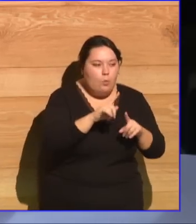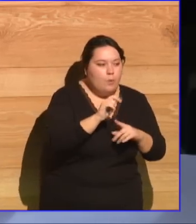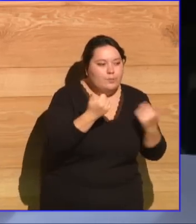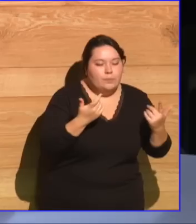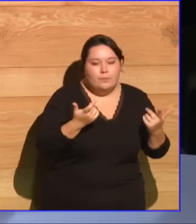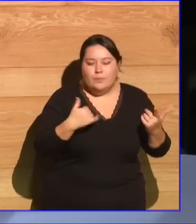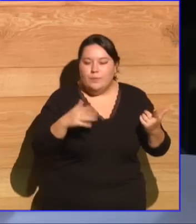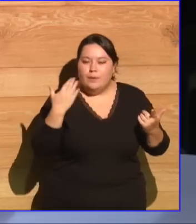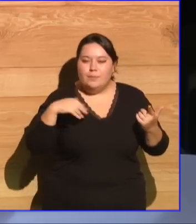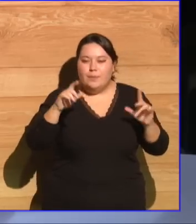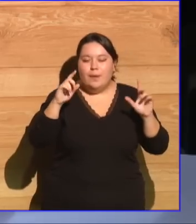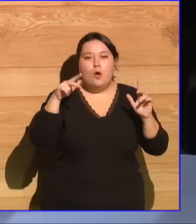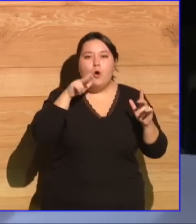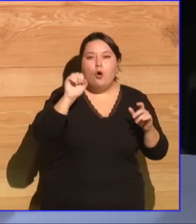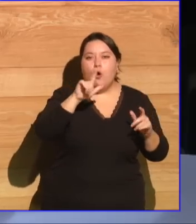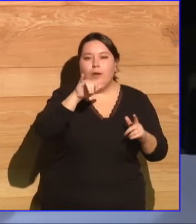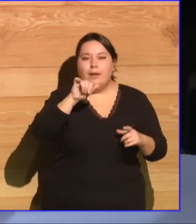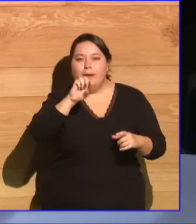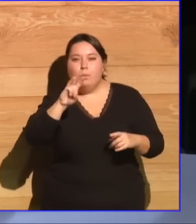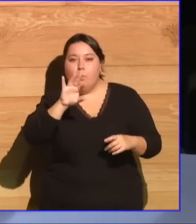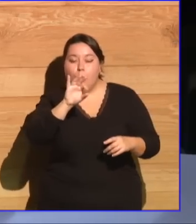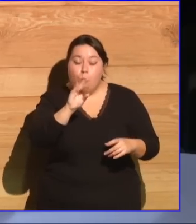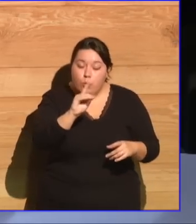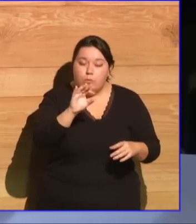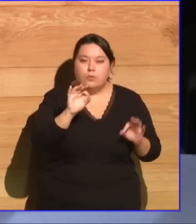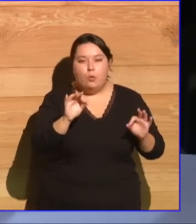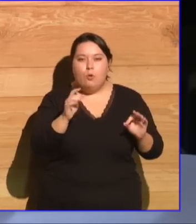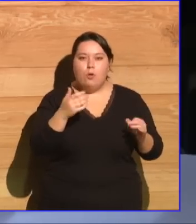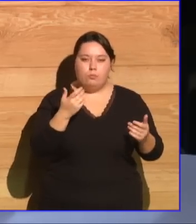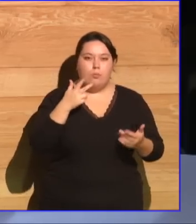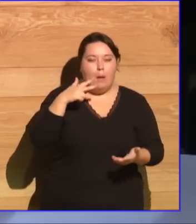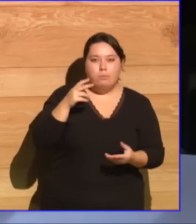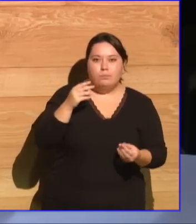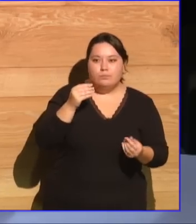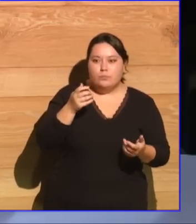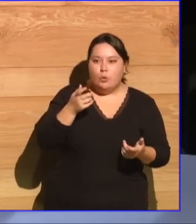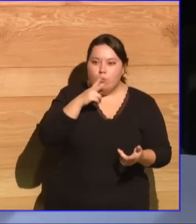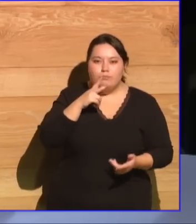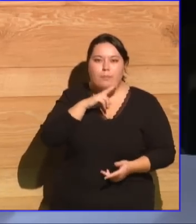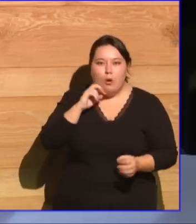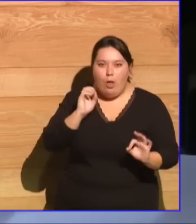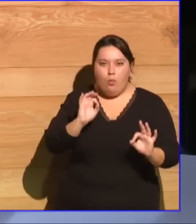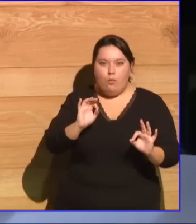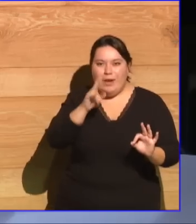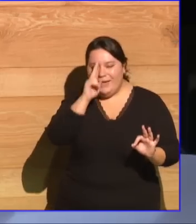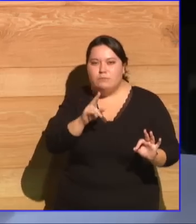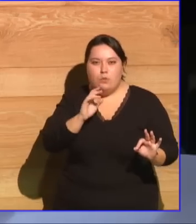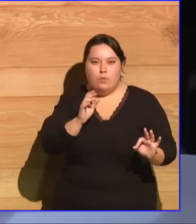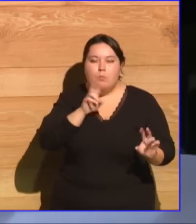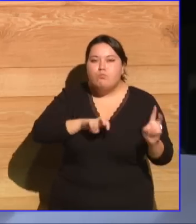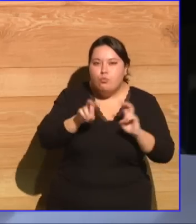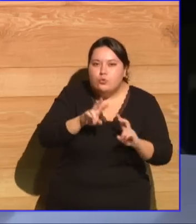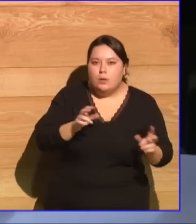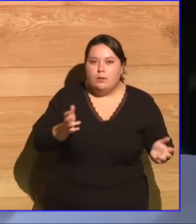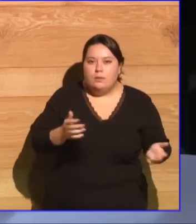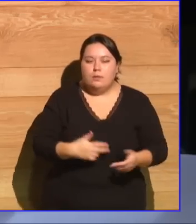Hollywood y de sus grandes maestros. No es un director particularmente reconocido ni respetado. Se considera